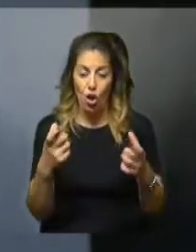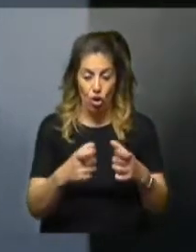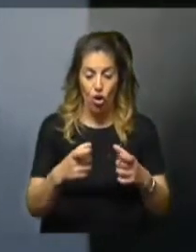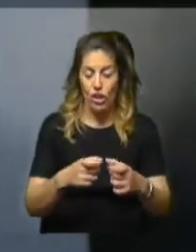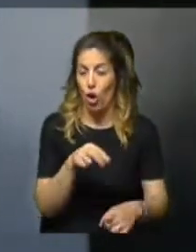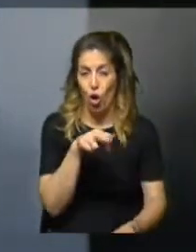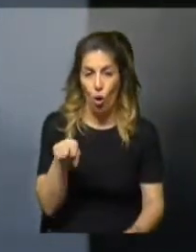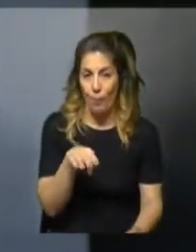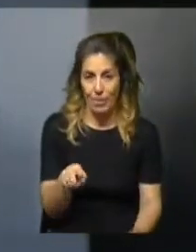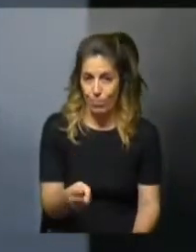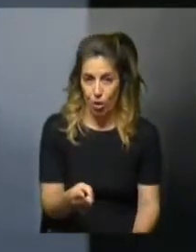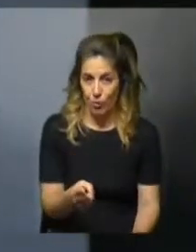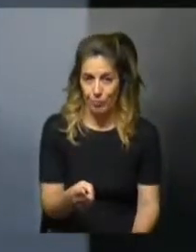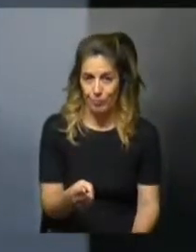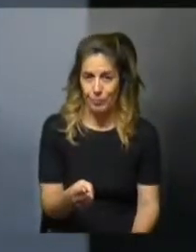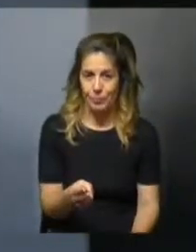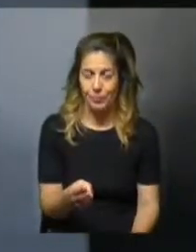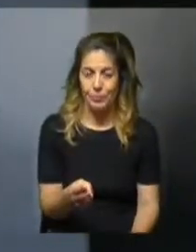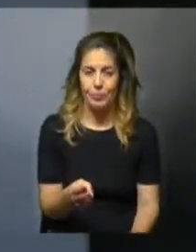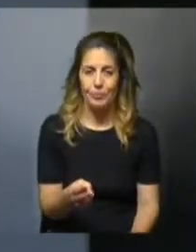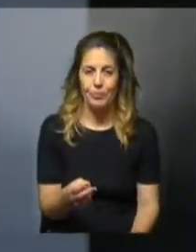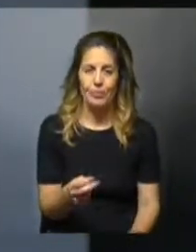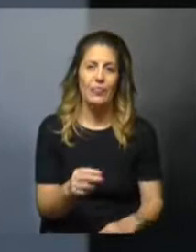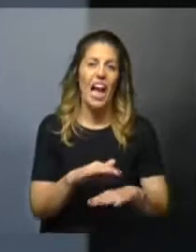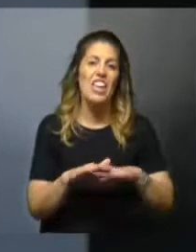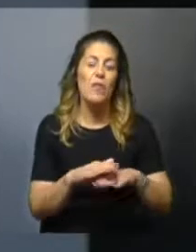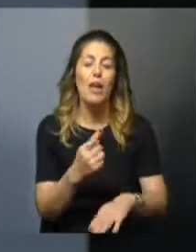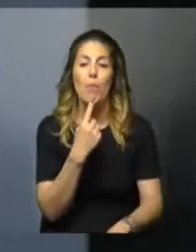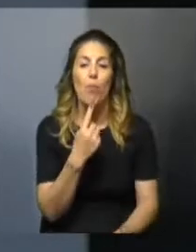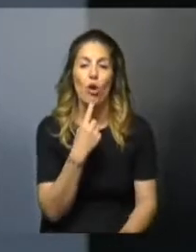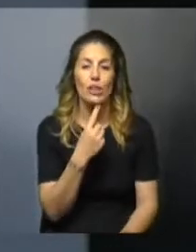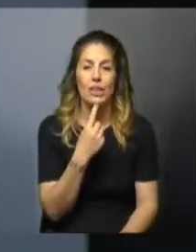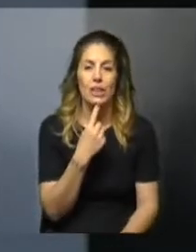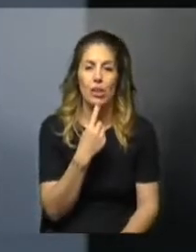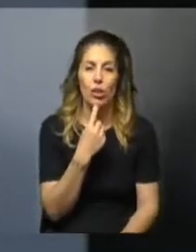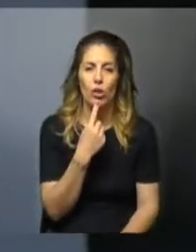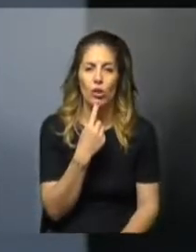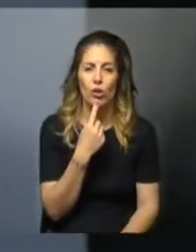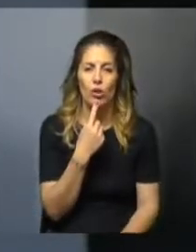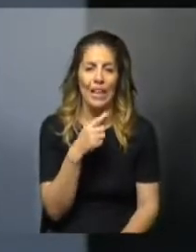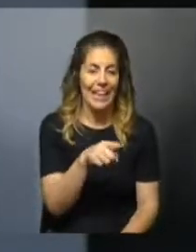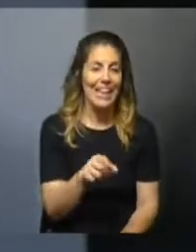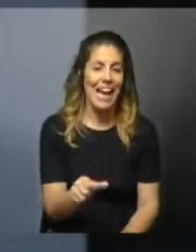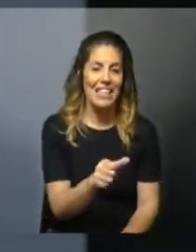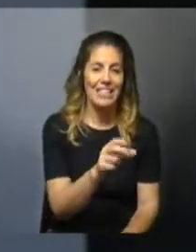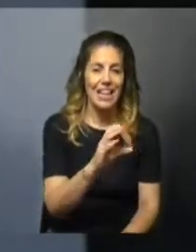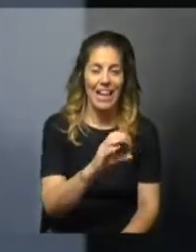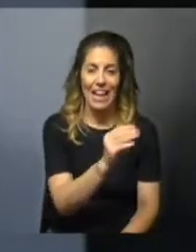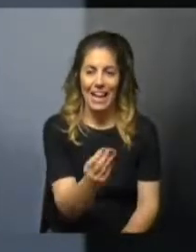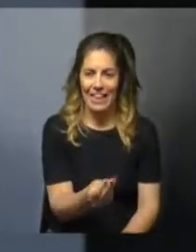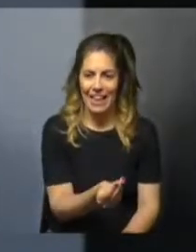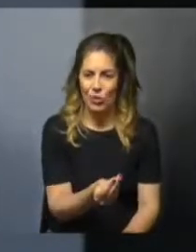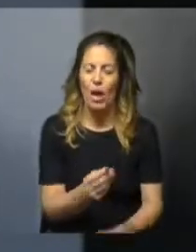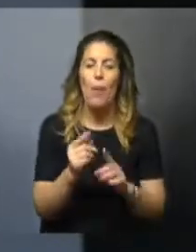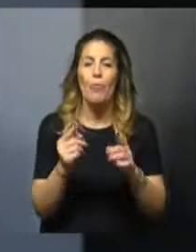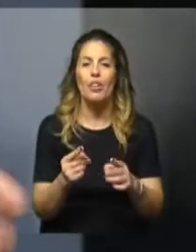y y y a nivel político desde él hace caricaturas pero también desde